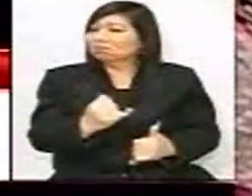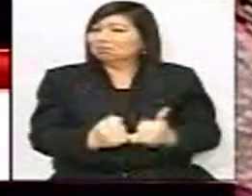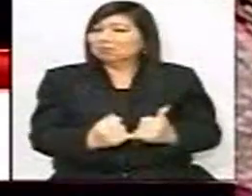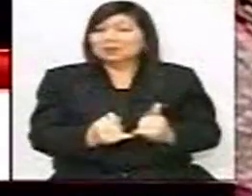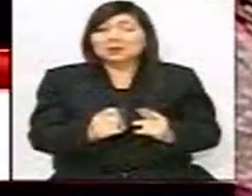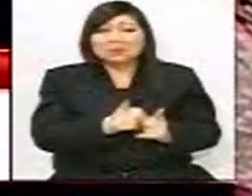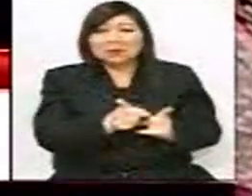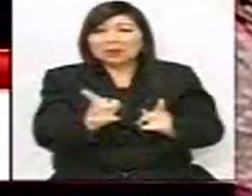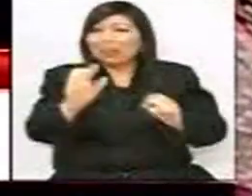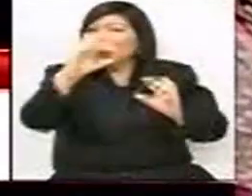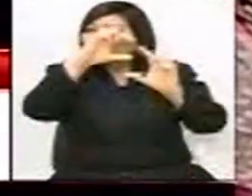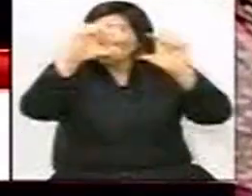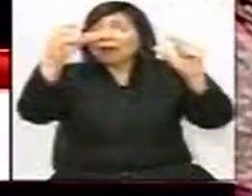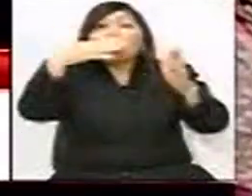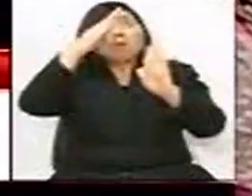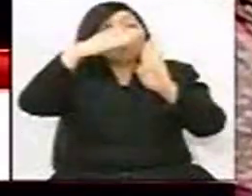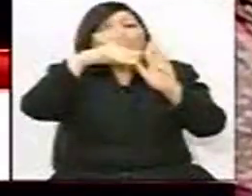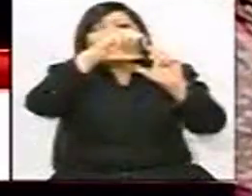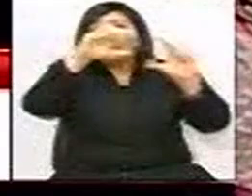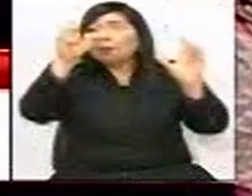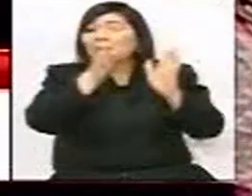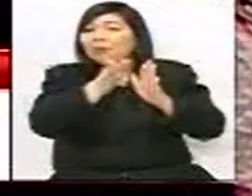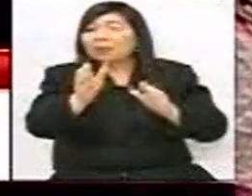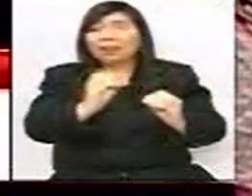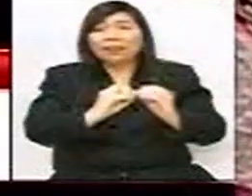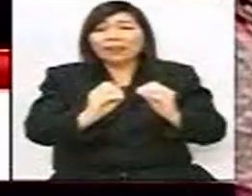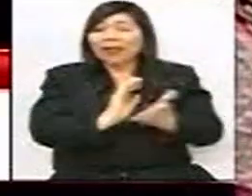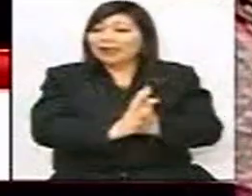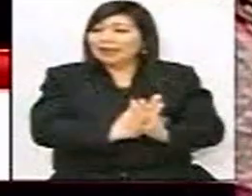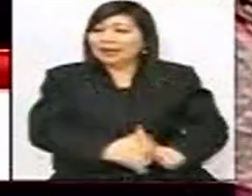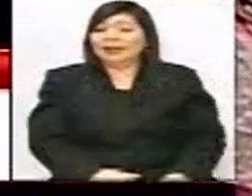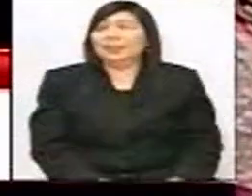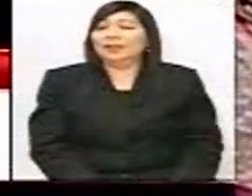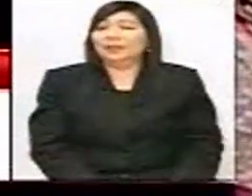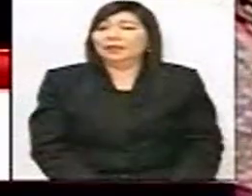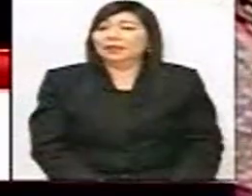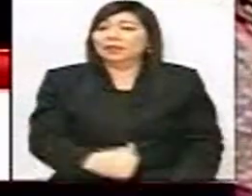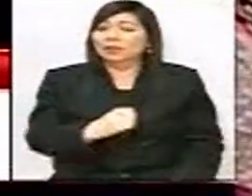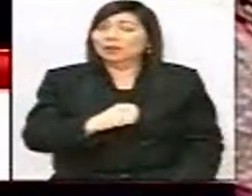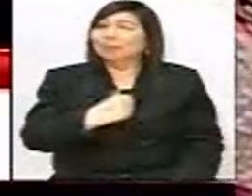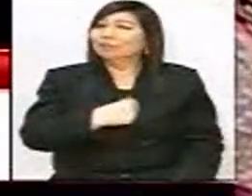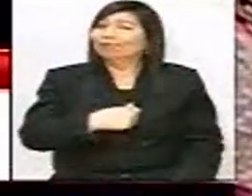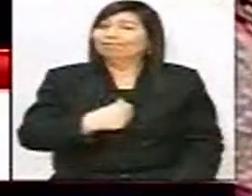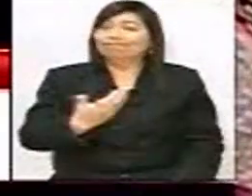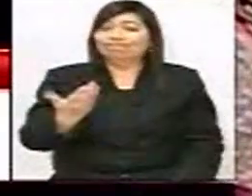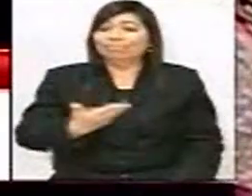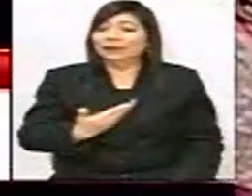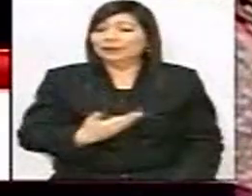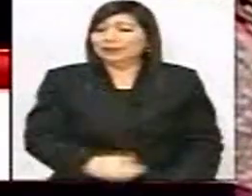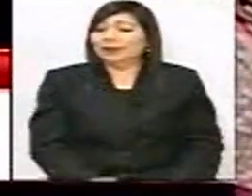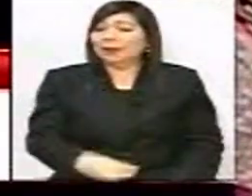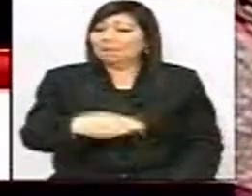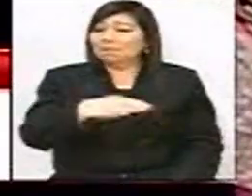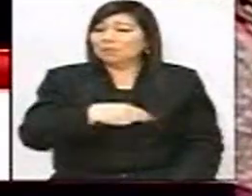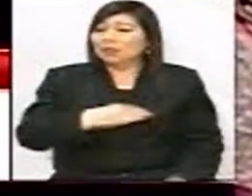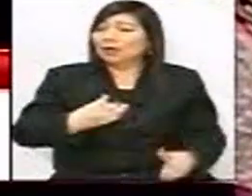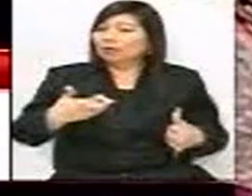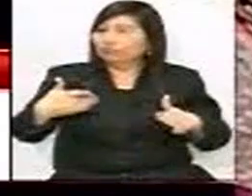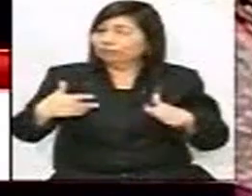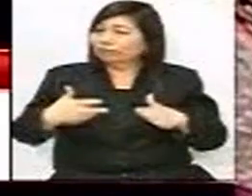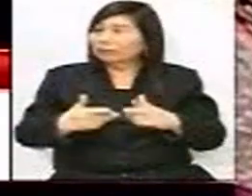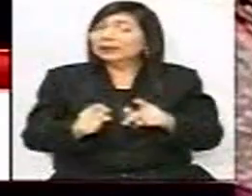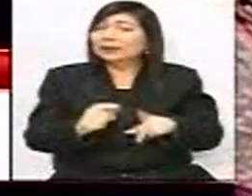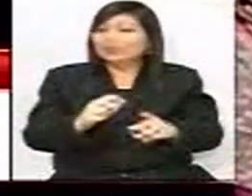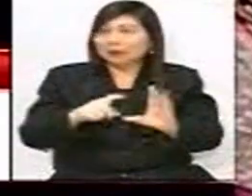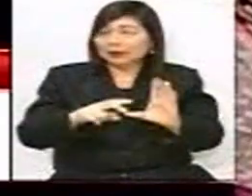las señalizaciones, no están a tiempo los mantenimientos. Así que, presidente, yo lamento que no esté presente el ministro de Transporte,